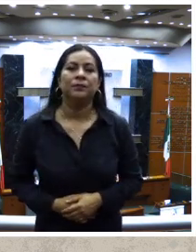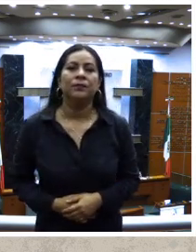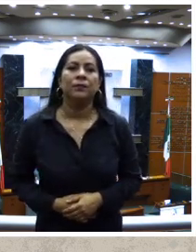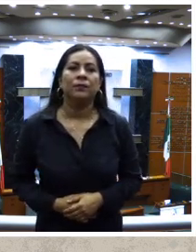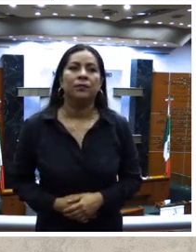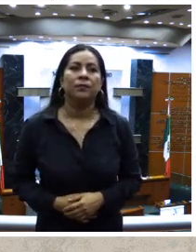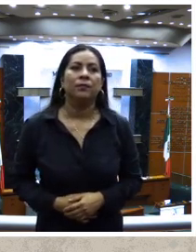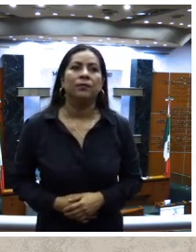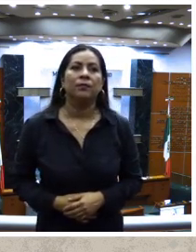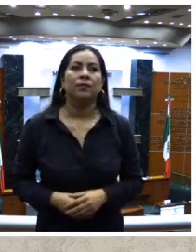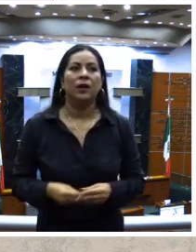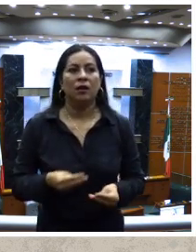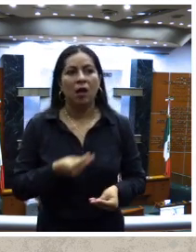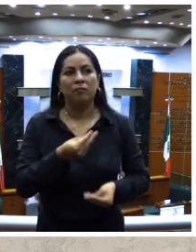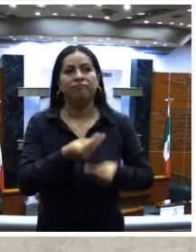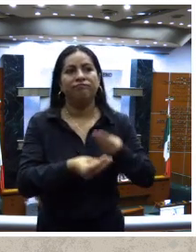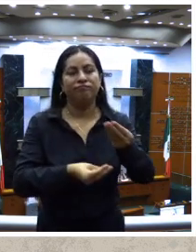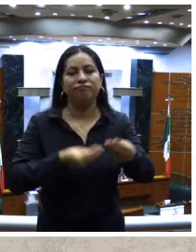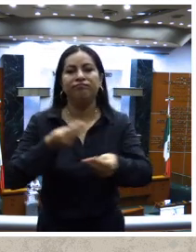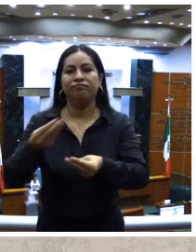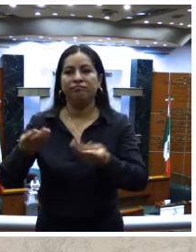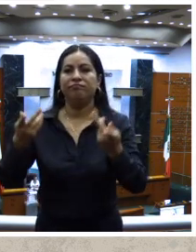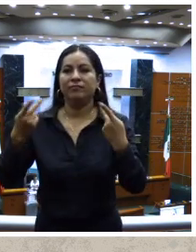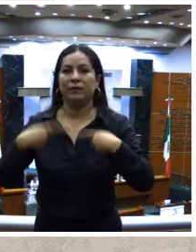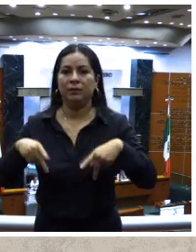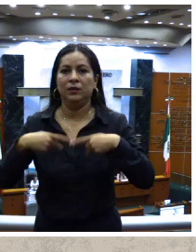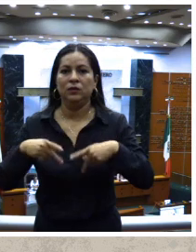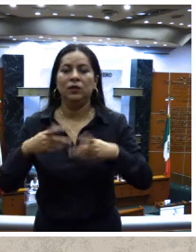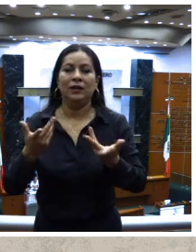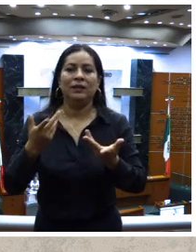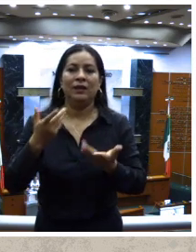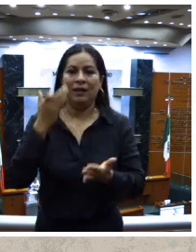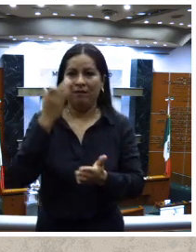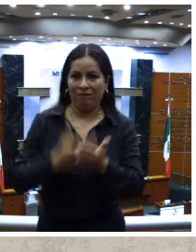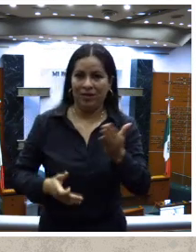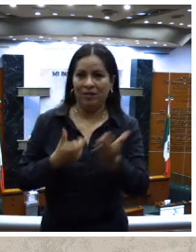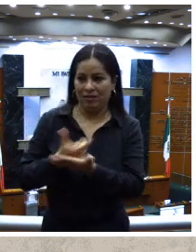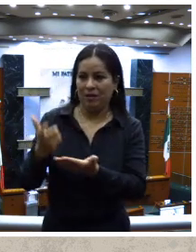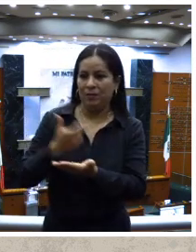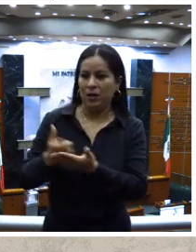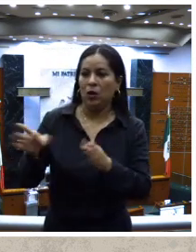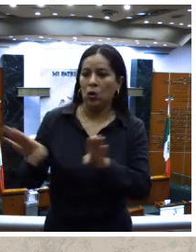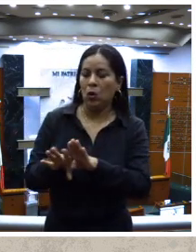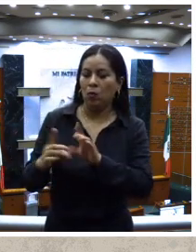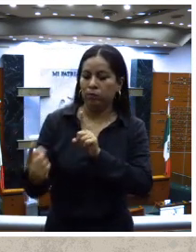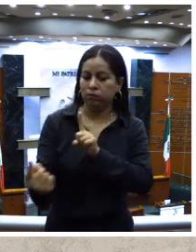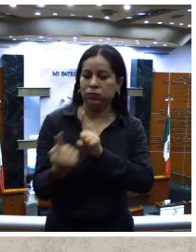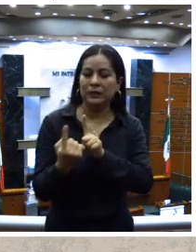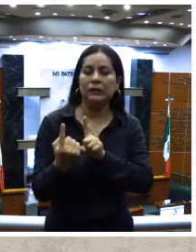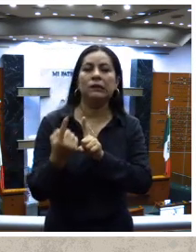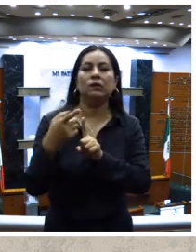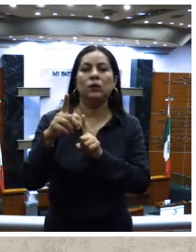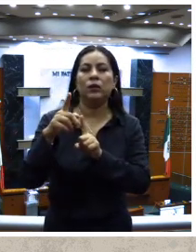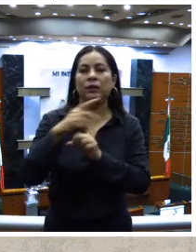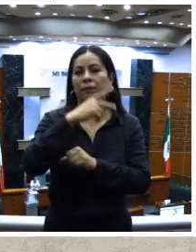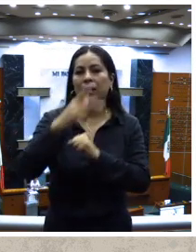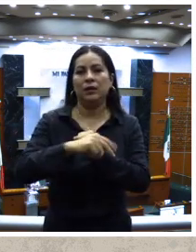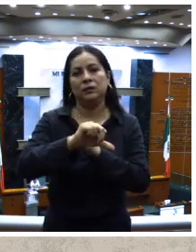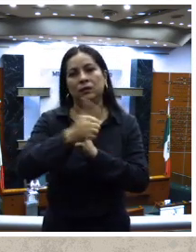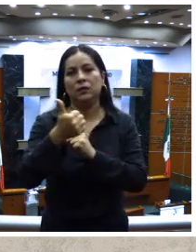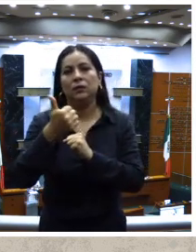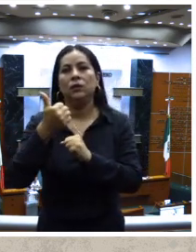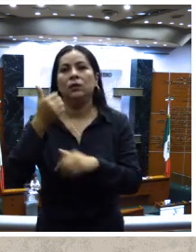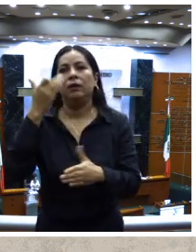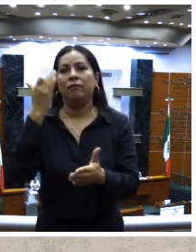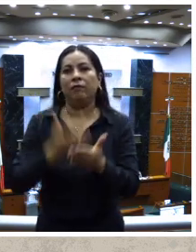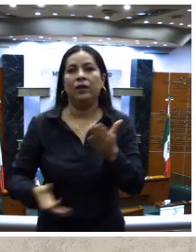En la distribución por usuario de la deuda externa se observa que, como deudor directo ante el extranjero, el saldo del